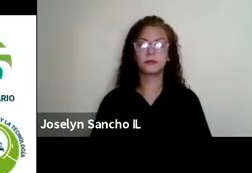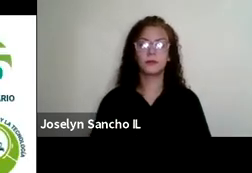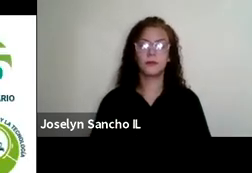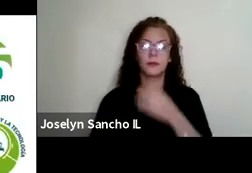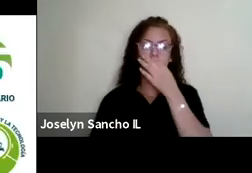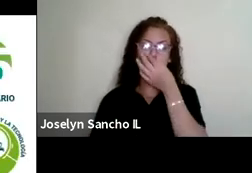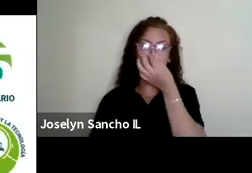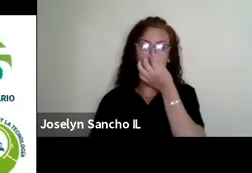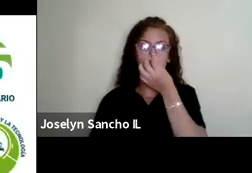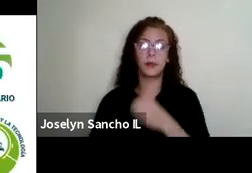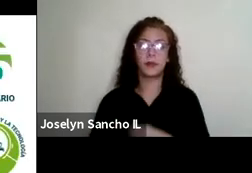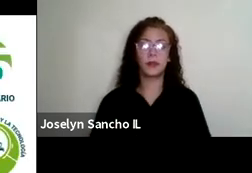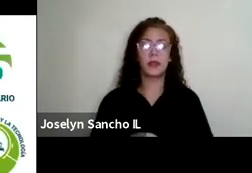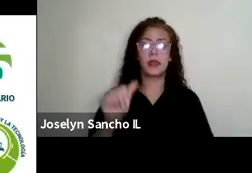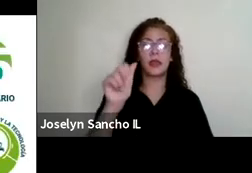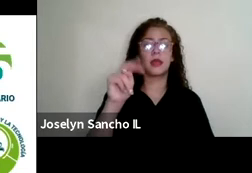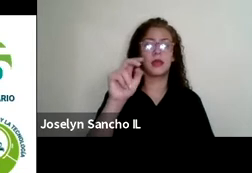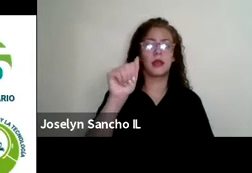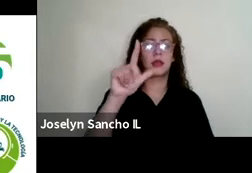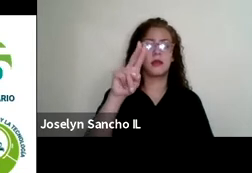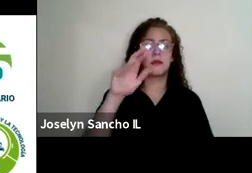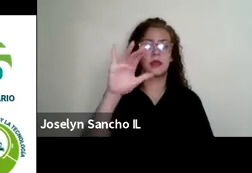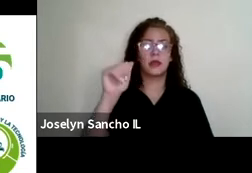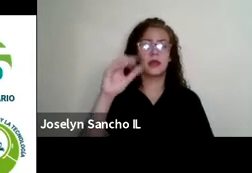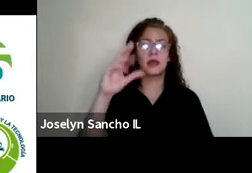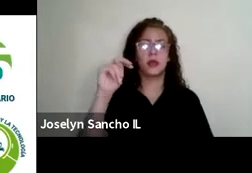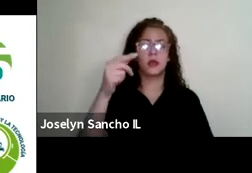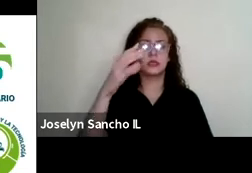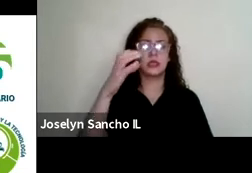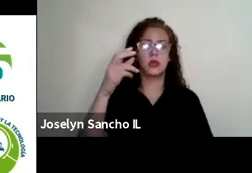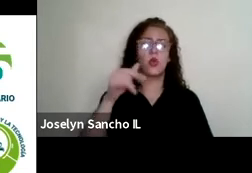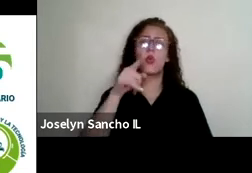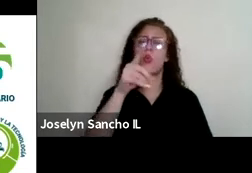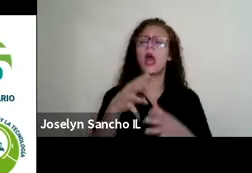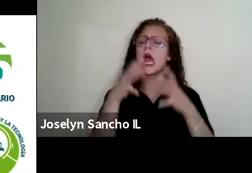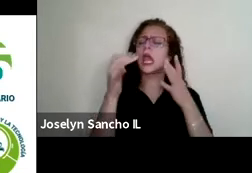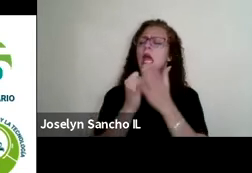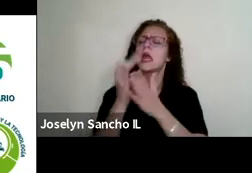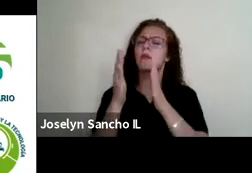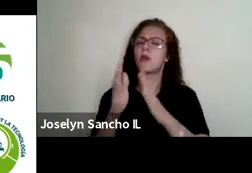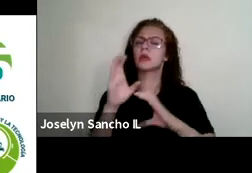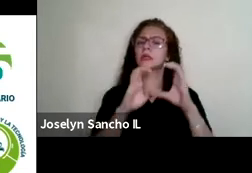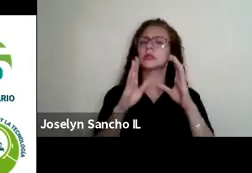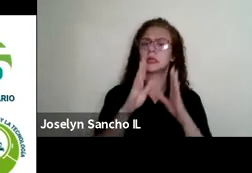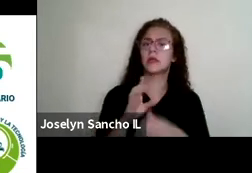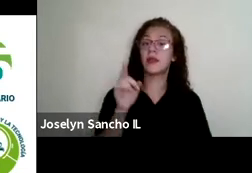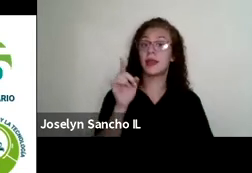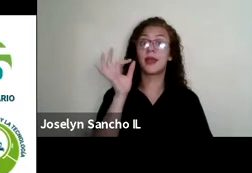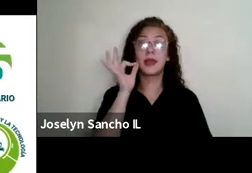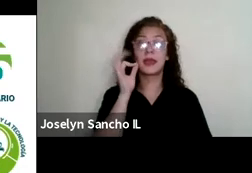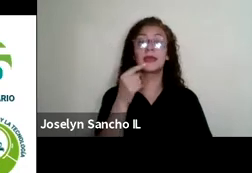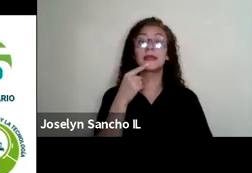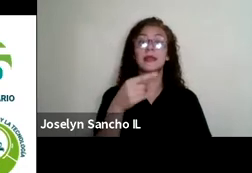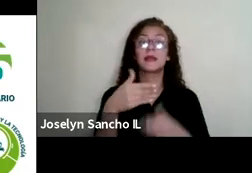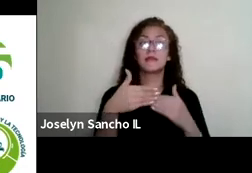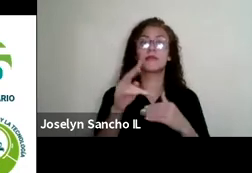Ella, Anavila Consejo, también una gran investigadora y científica, ¿verdad? Dice que